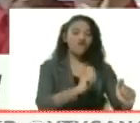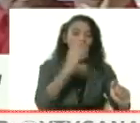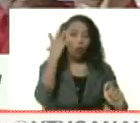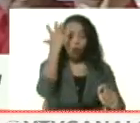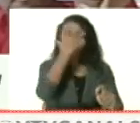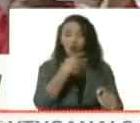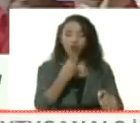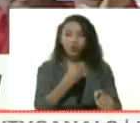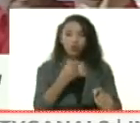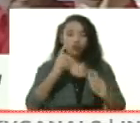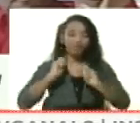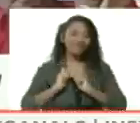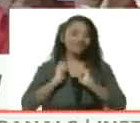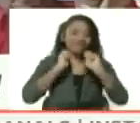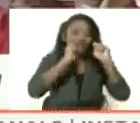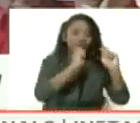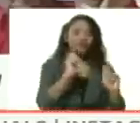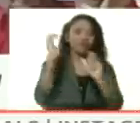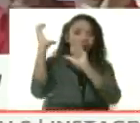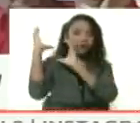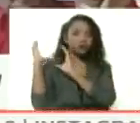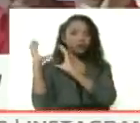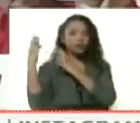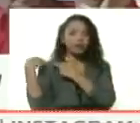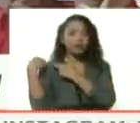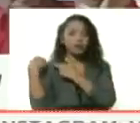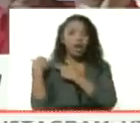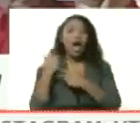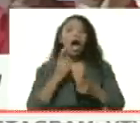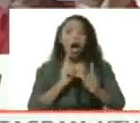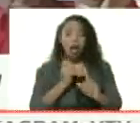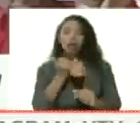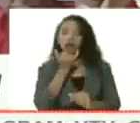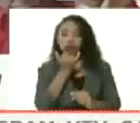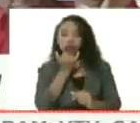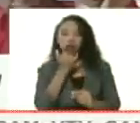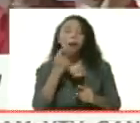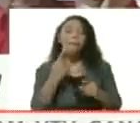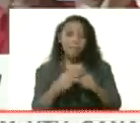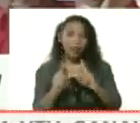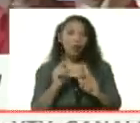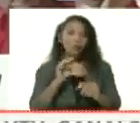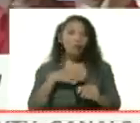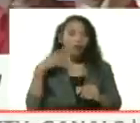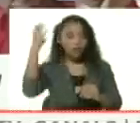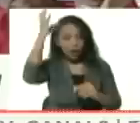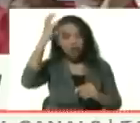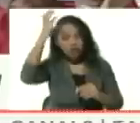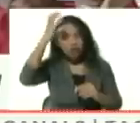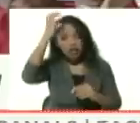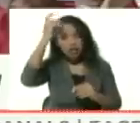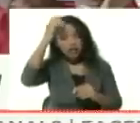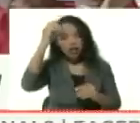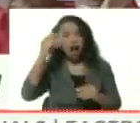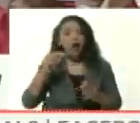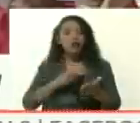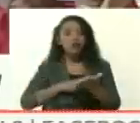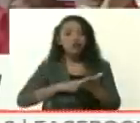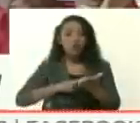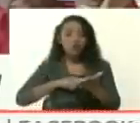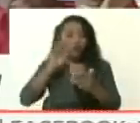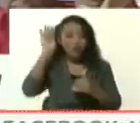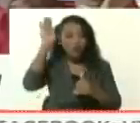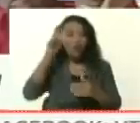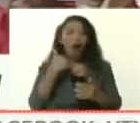lógico. Con errores, pero también con mucha conciencia para la corrección de los errores. Y además